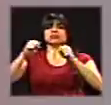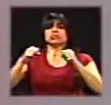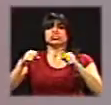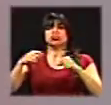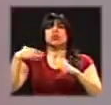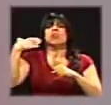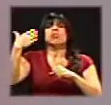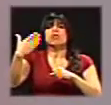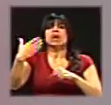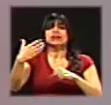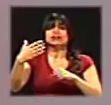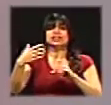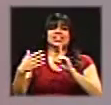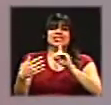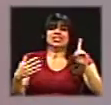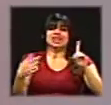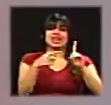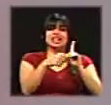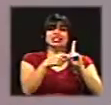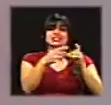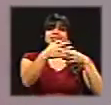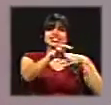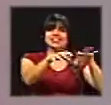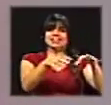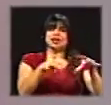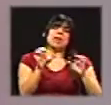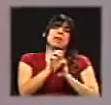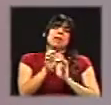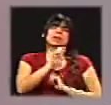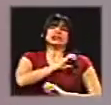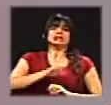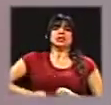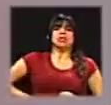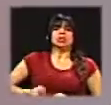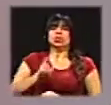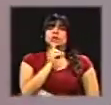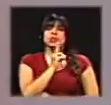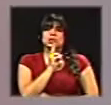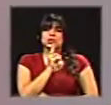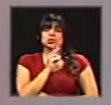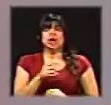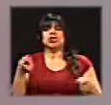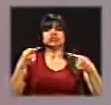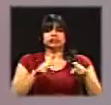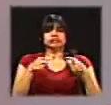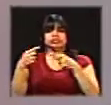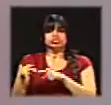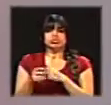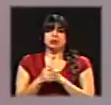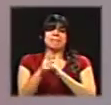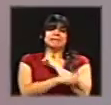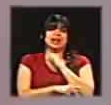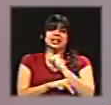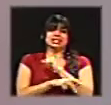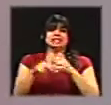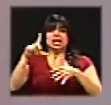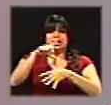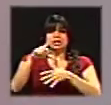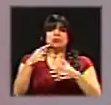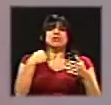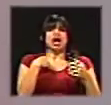aquellos momentos en que la derecha ha estado dividida. Caso de El Salvador, caso de Honduras, ¿verdad? El resto de los países de Latinoamérica son